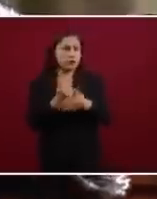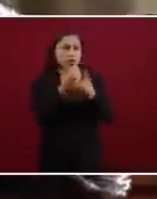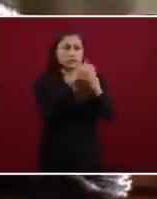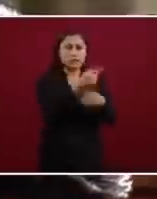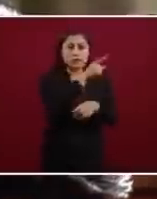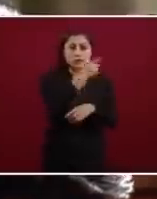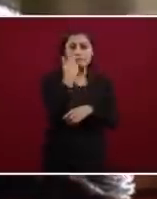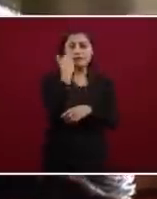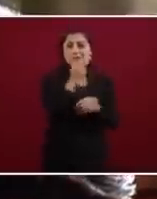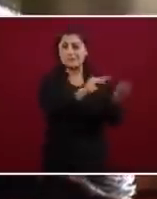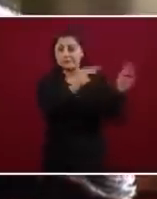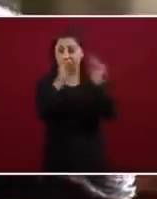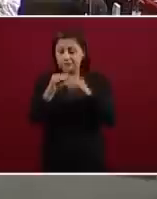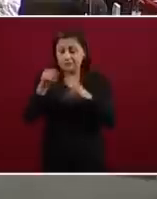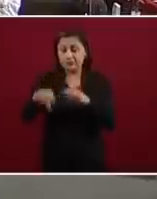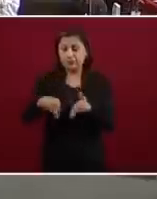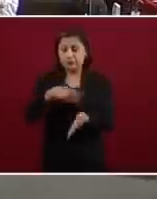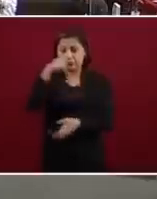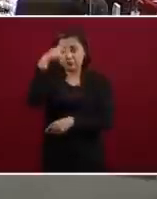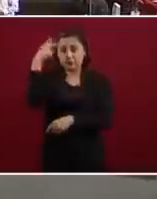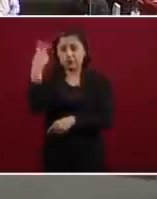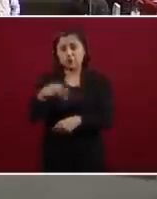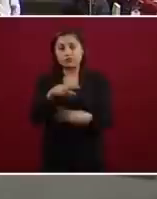mis dos preguntas. Gracias, presidente.